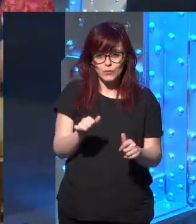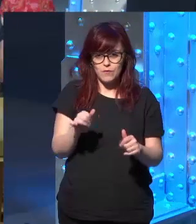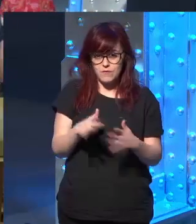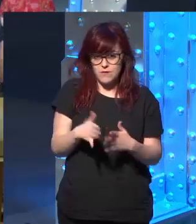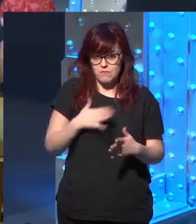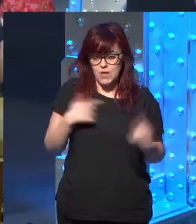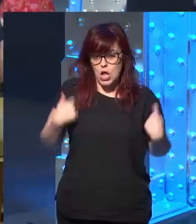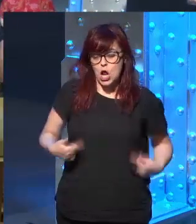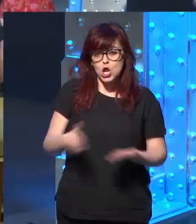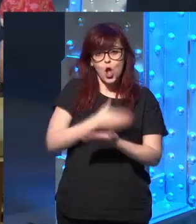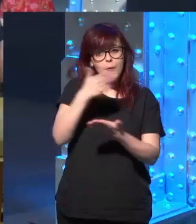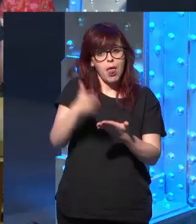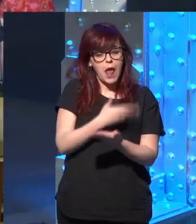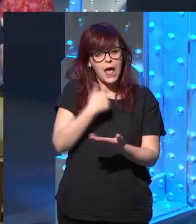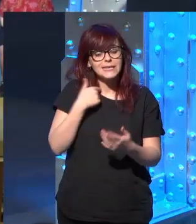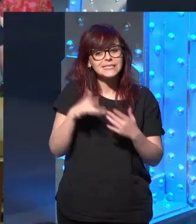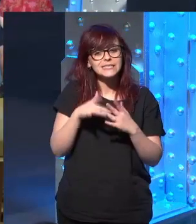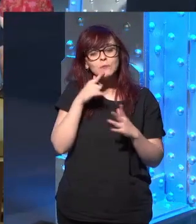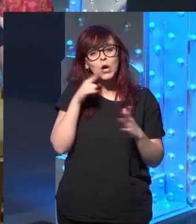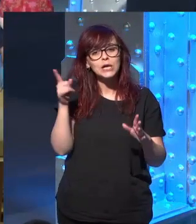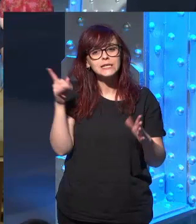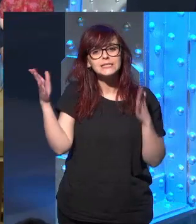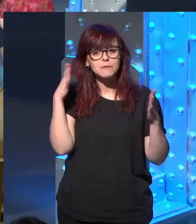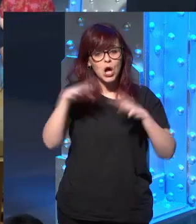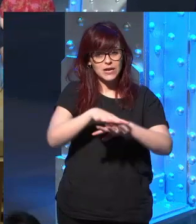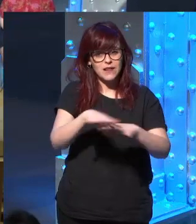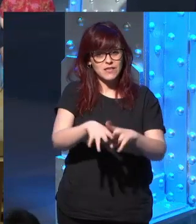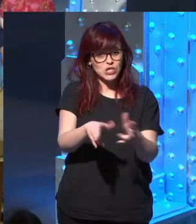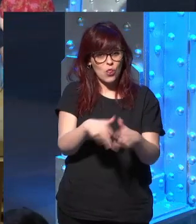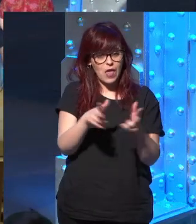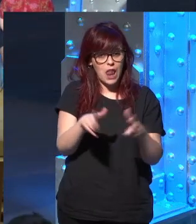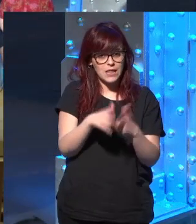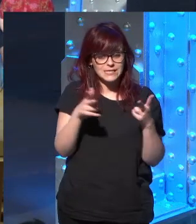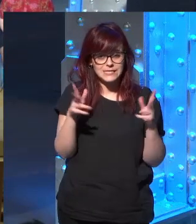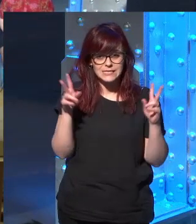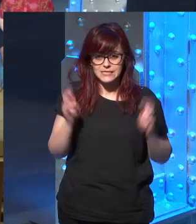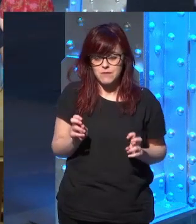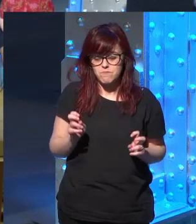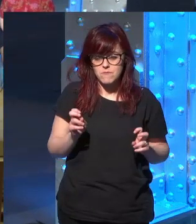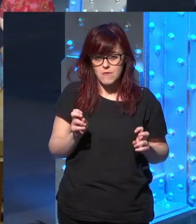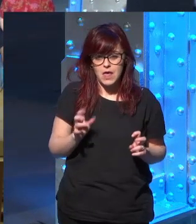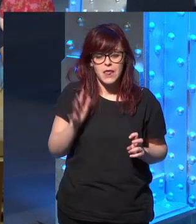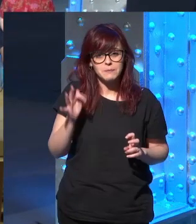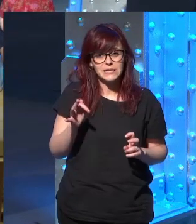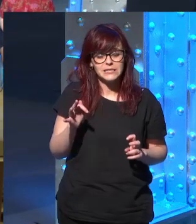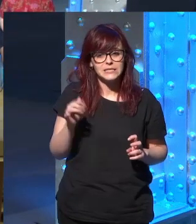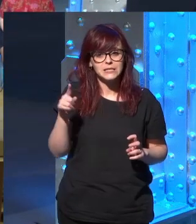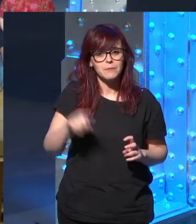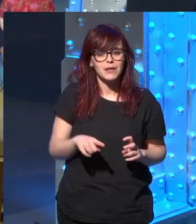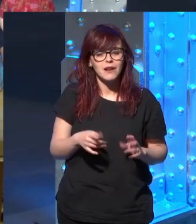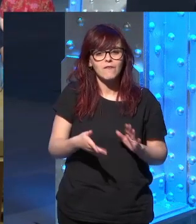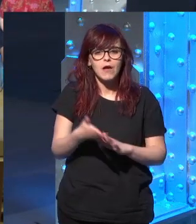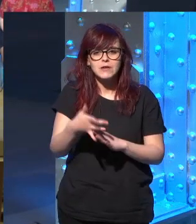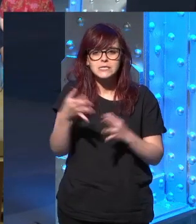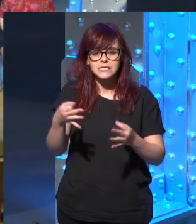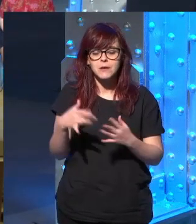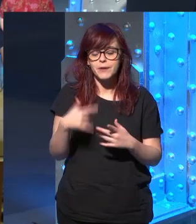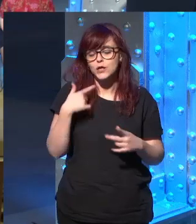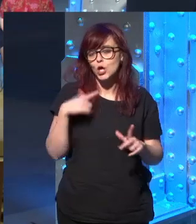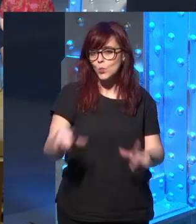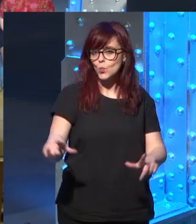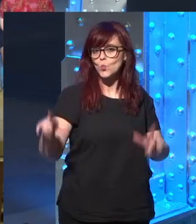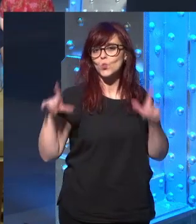Como mi novela la he escrito en unos tiempos ya de redes sociales, de nuevo este tema, y además tengo una cierta tendencia